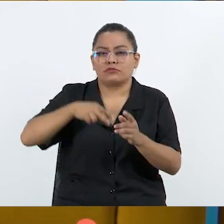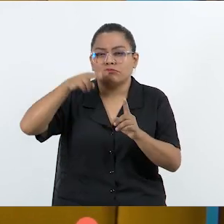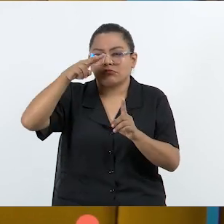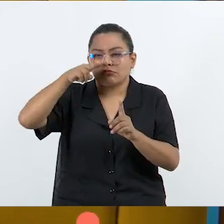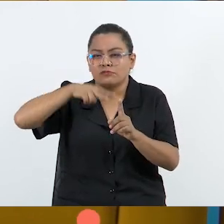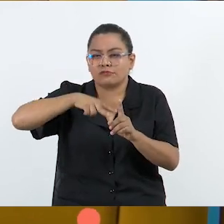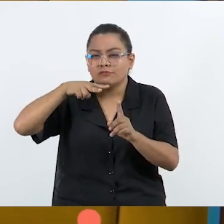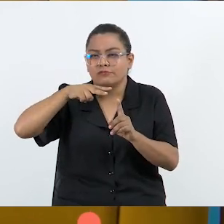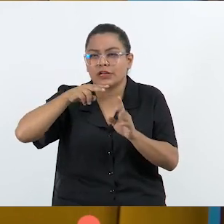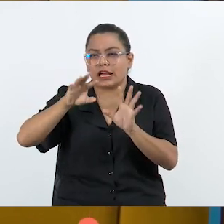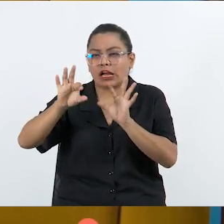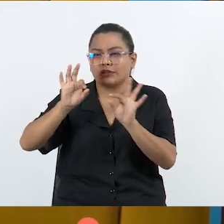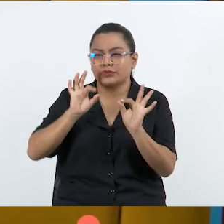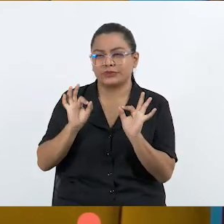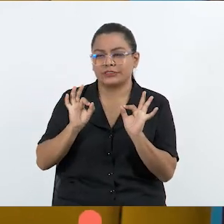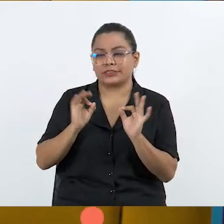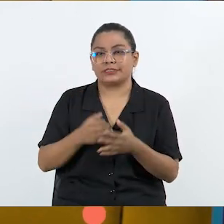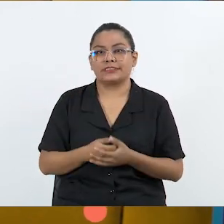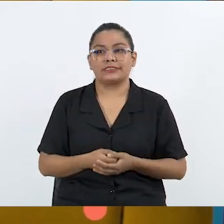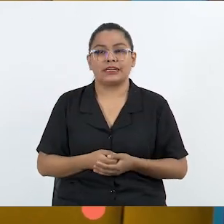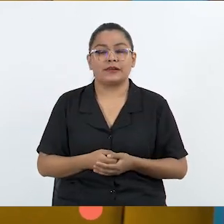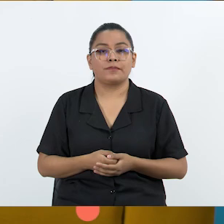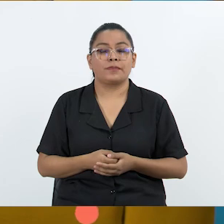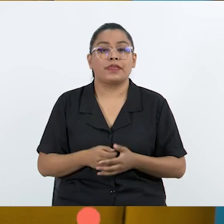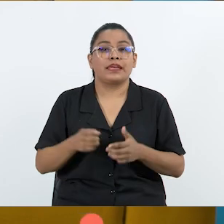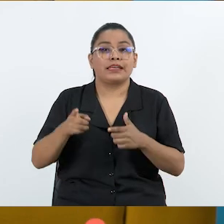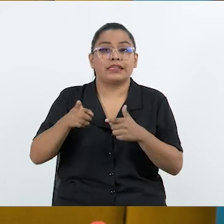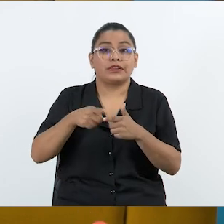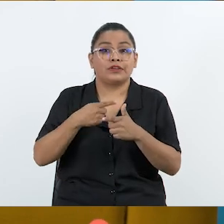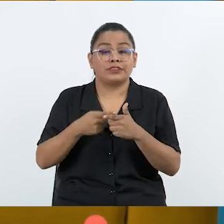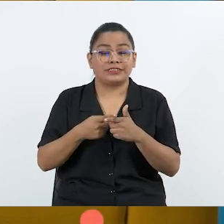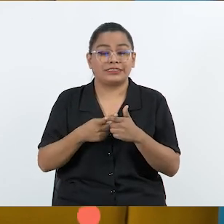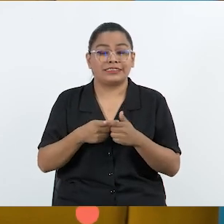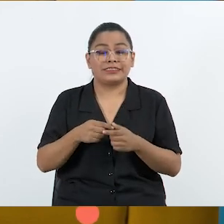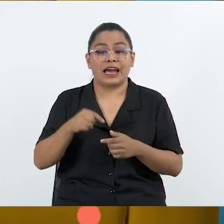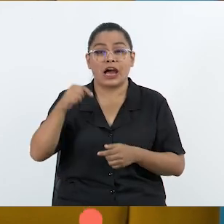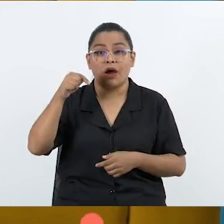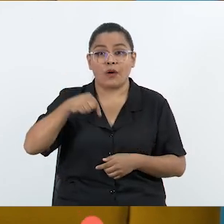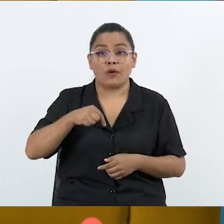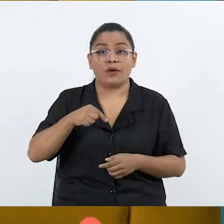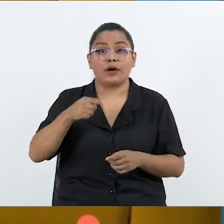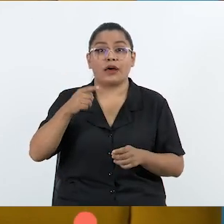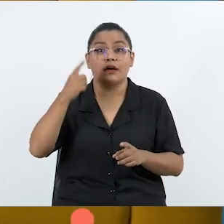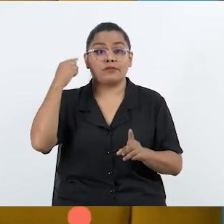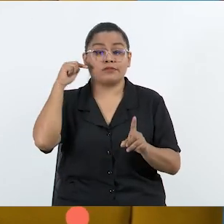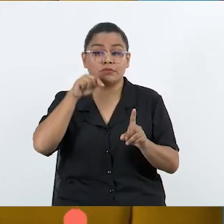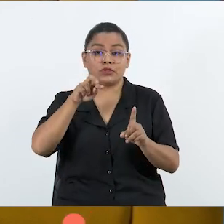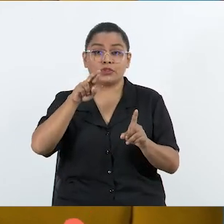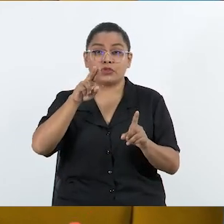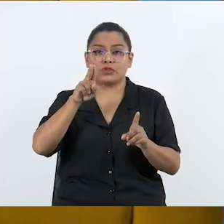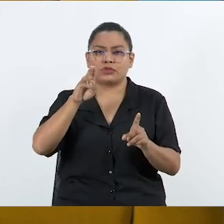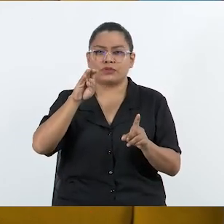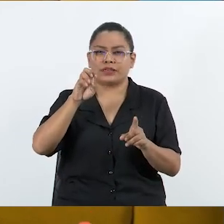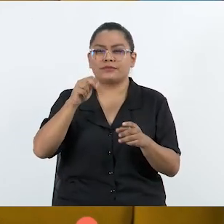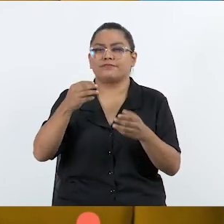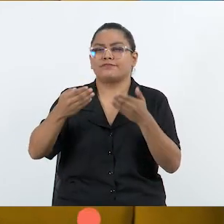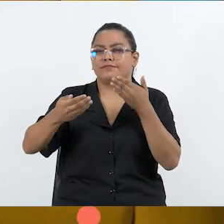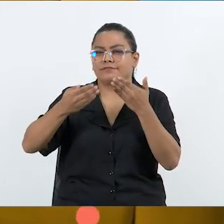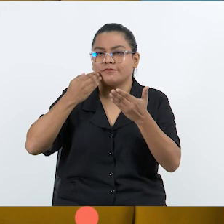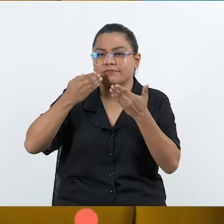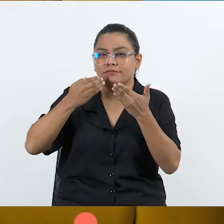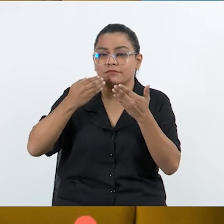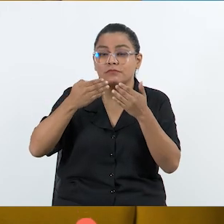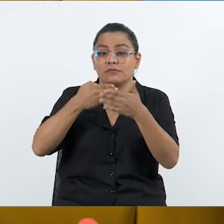que cumplan ciertas características generales. Para esta parte, Rubén Quintanilla nos explicará